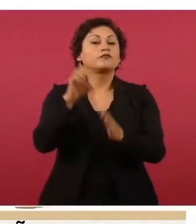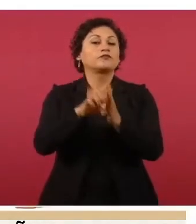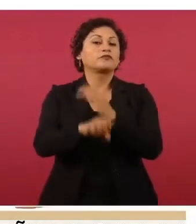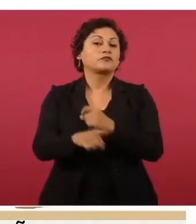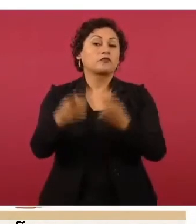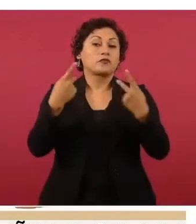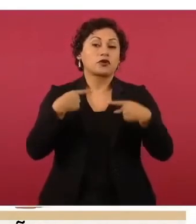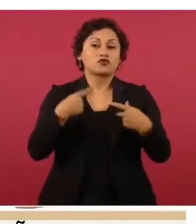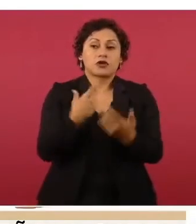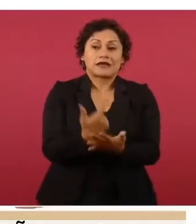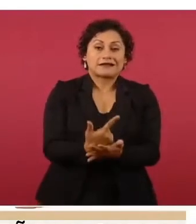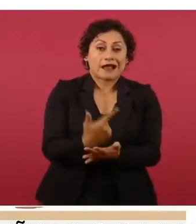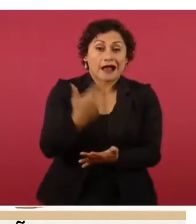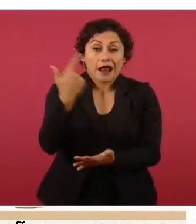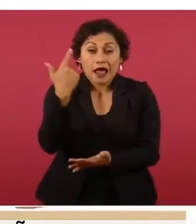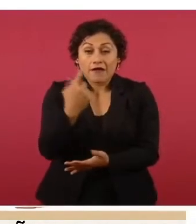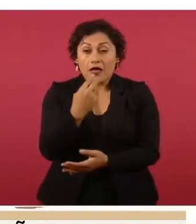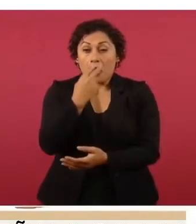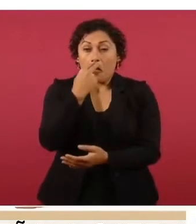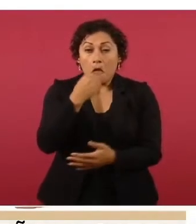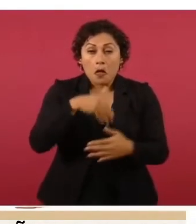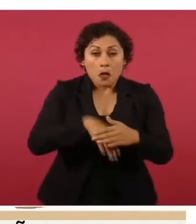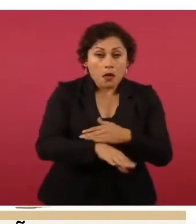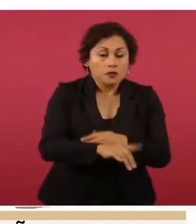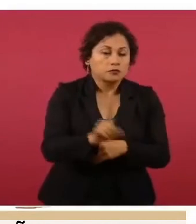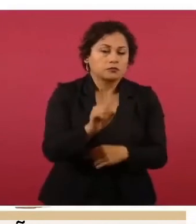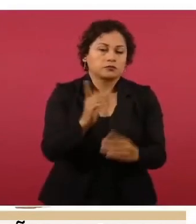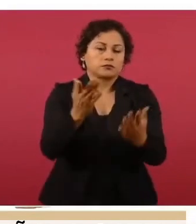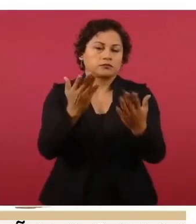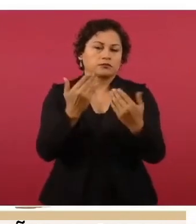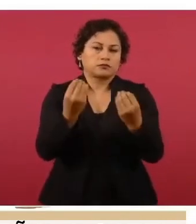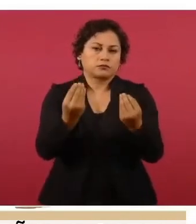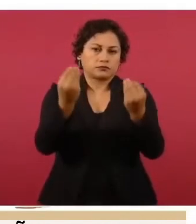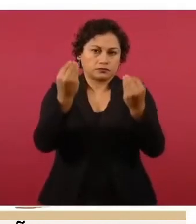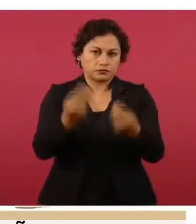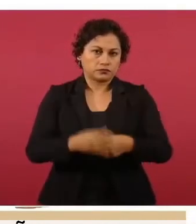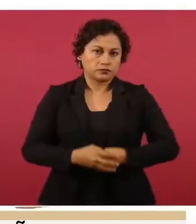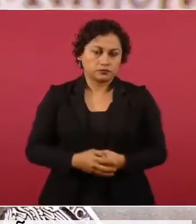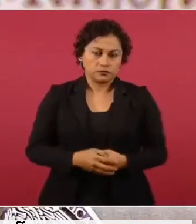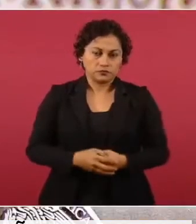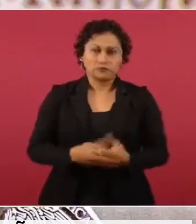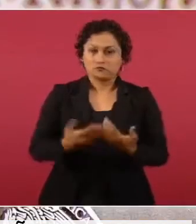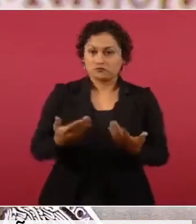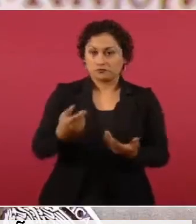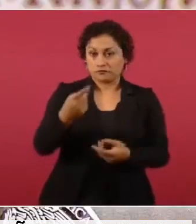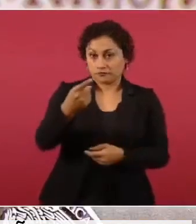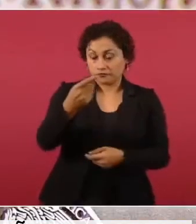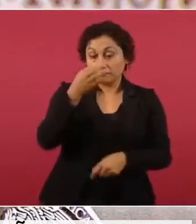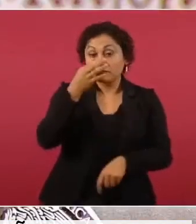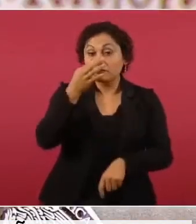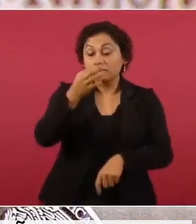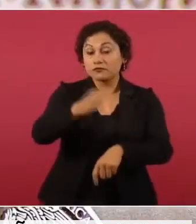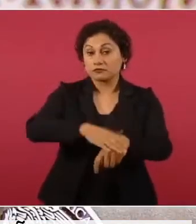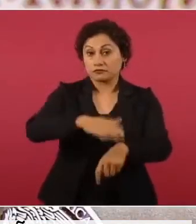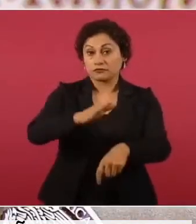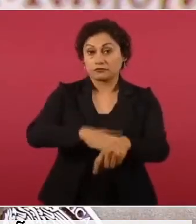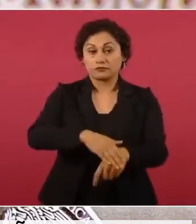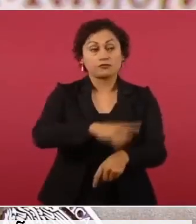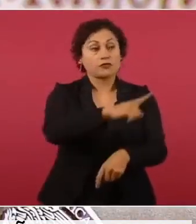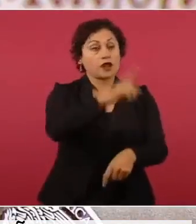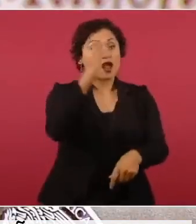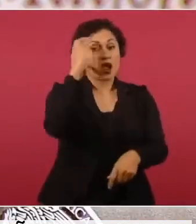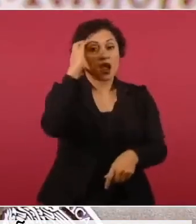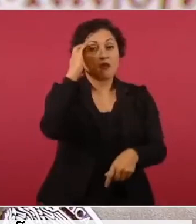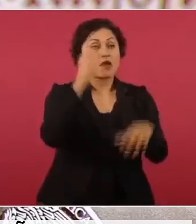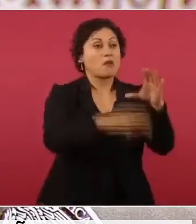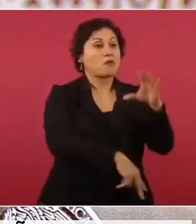respiratoria aguda grave las unidades dedicadas a COVID. Recuerden siempre que eso no quiere decir que estén ociosas las camas hospitalarias,